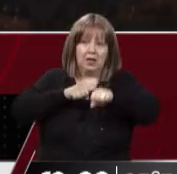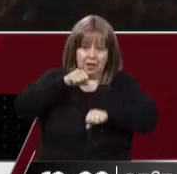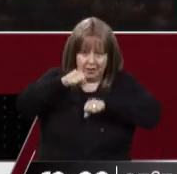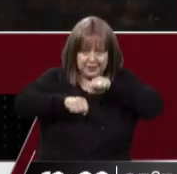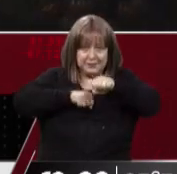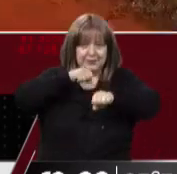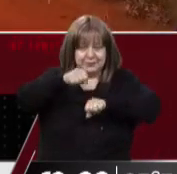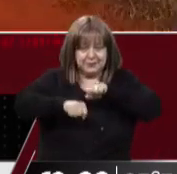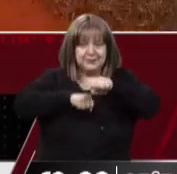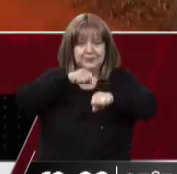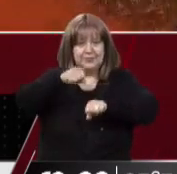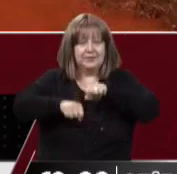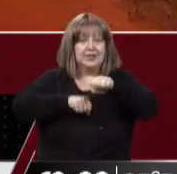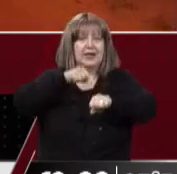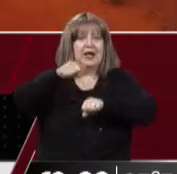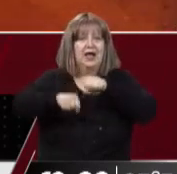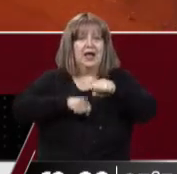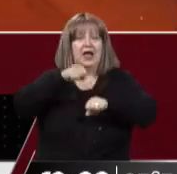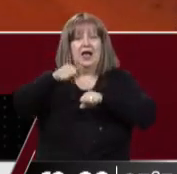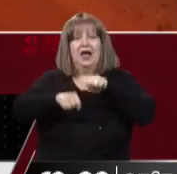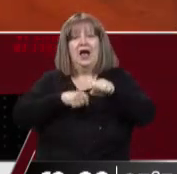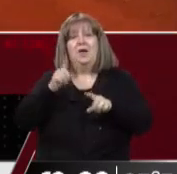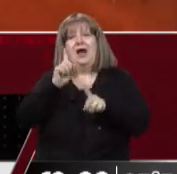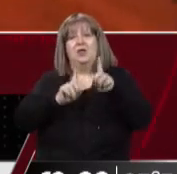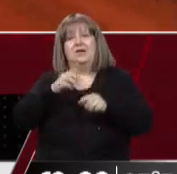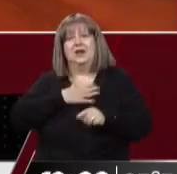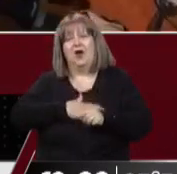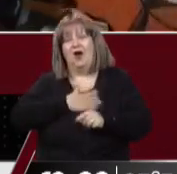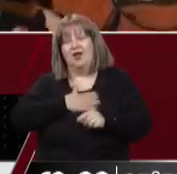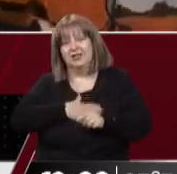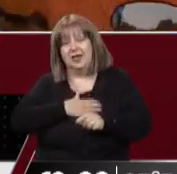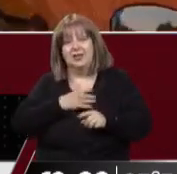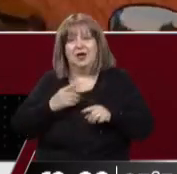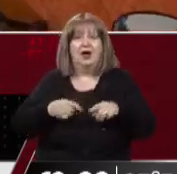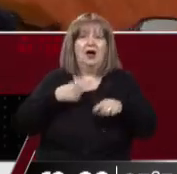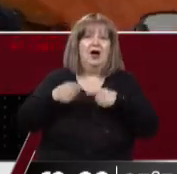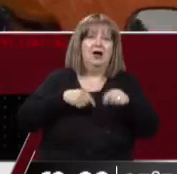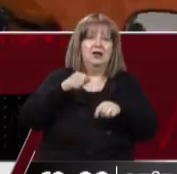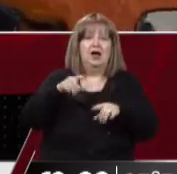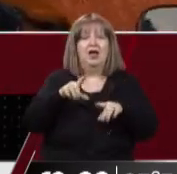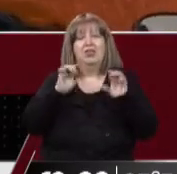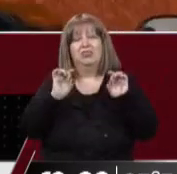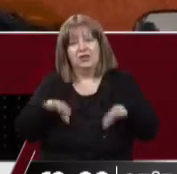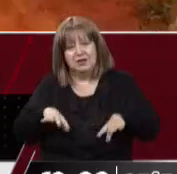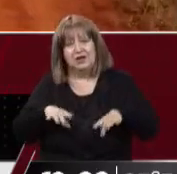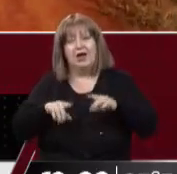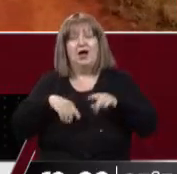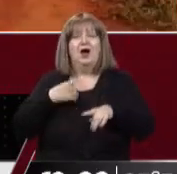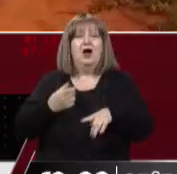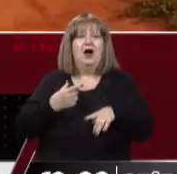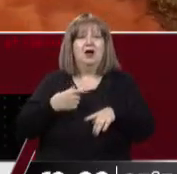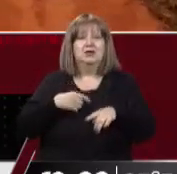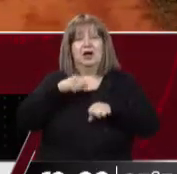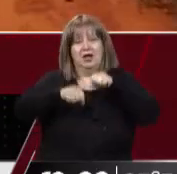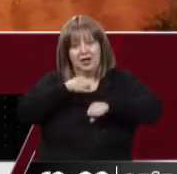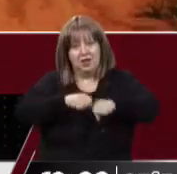Donde nada, pasas por muchos estados, de mucha alegría, de ganas de no pedalear, de ganas de